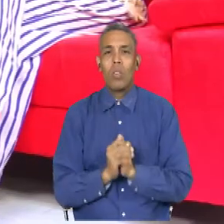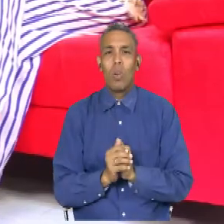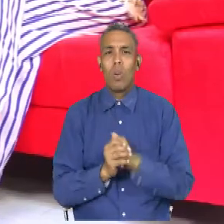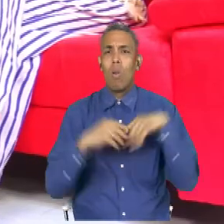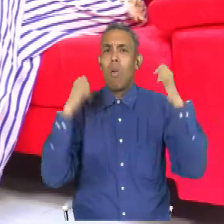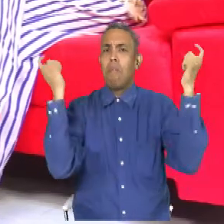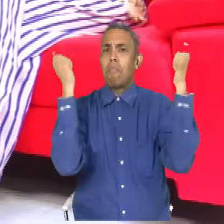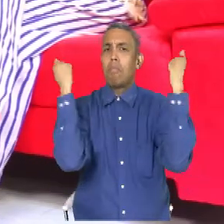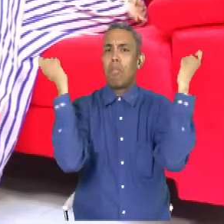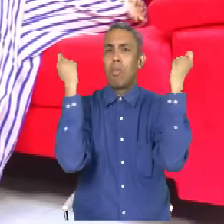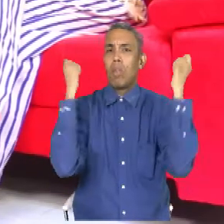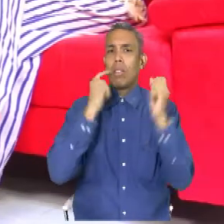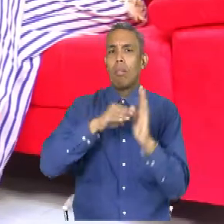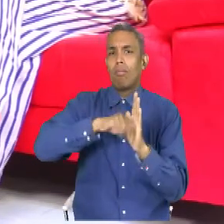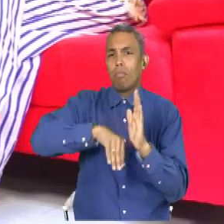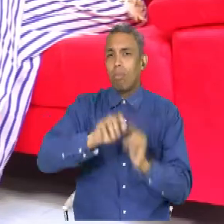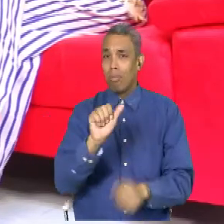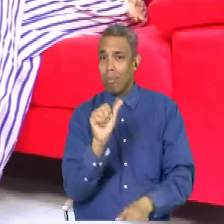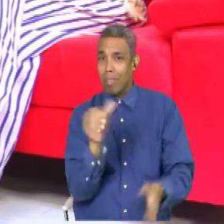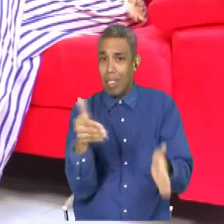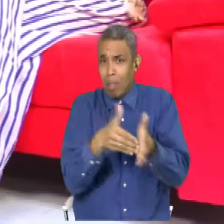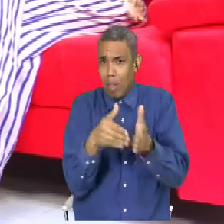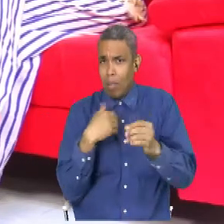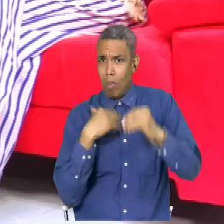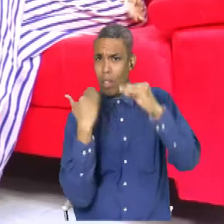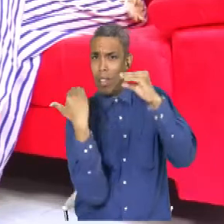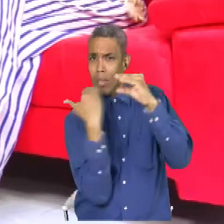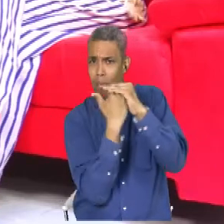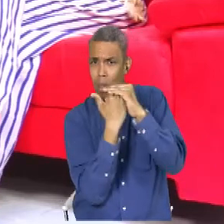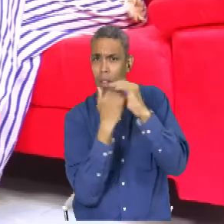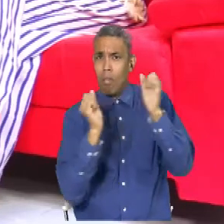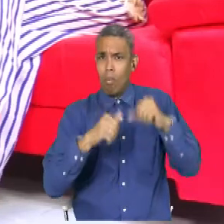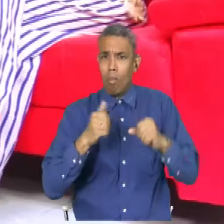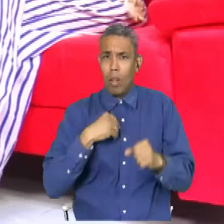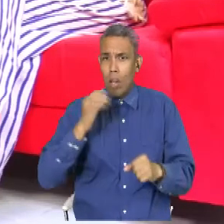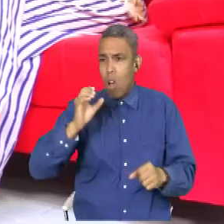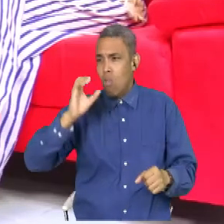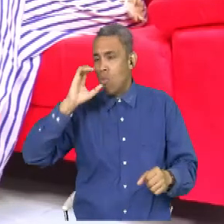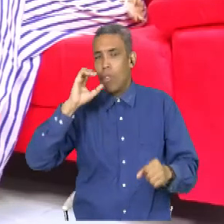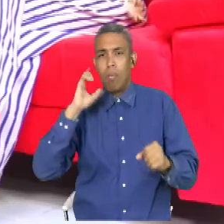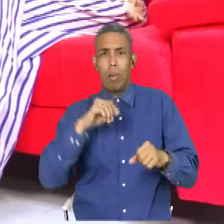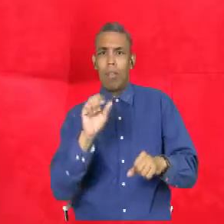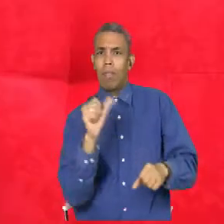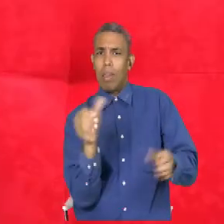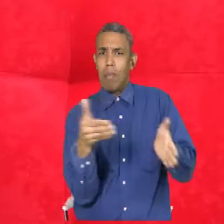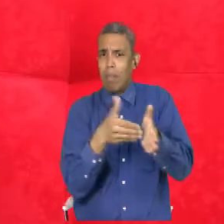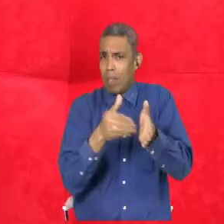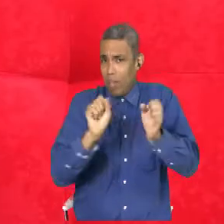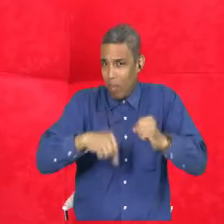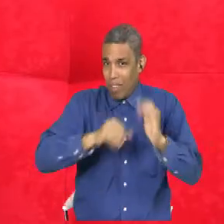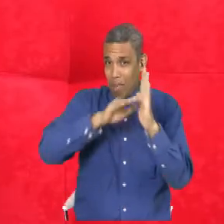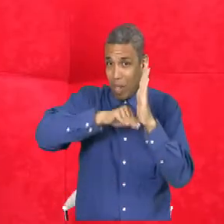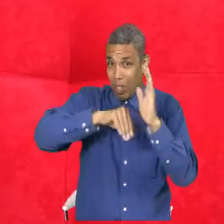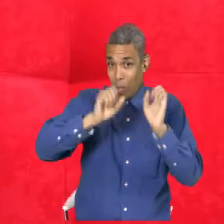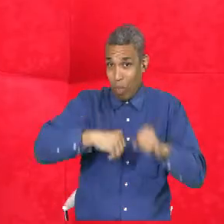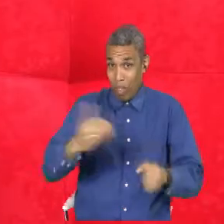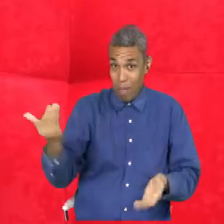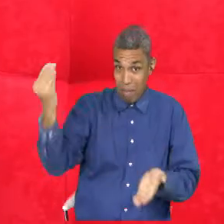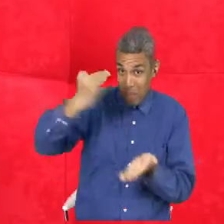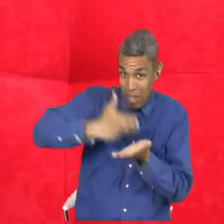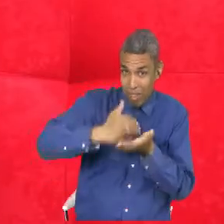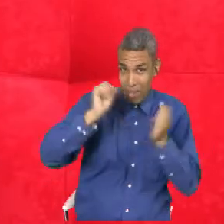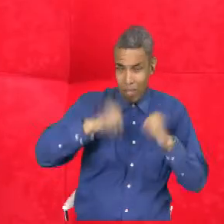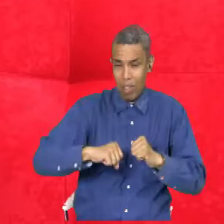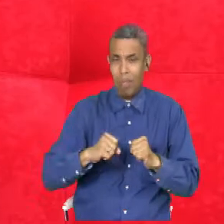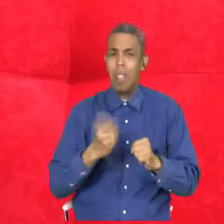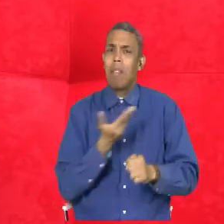de por 10,000 pesitos un sándwich y un rico mojito cubano. Además, las mamitas pueden participar en